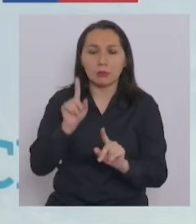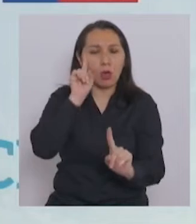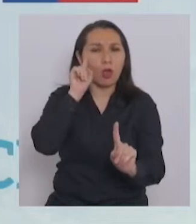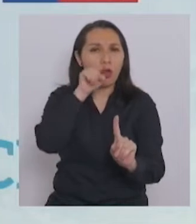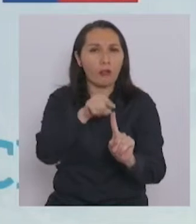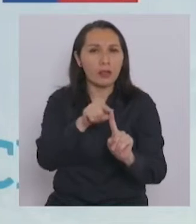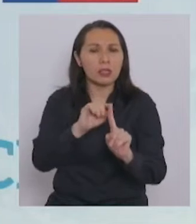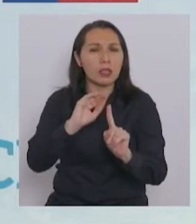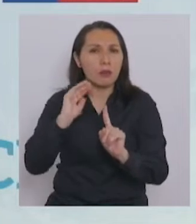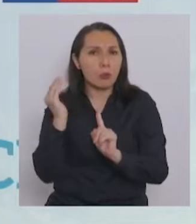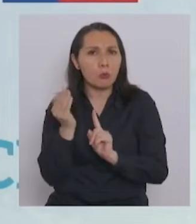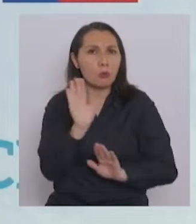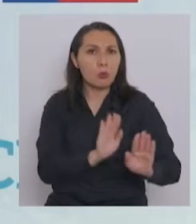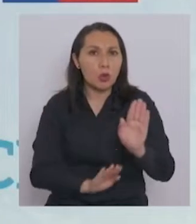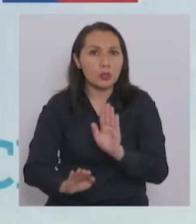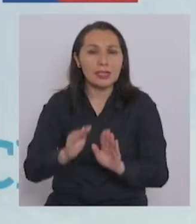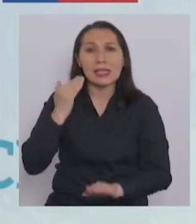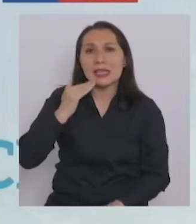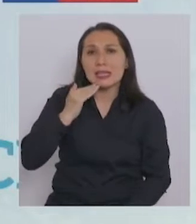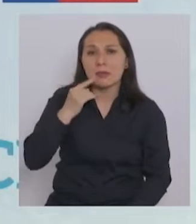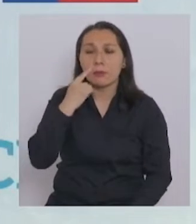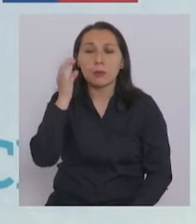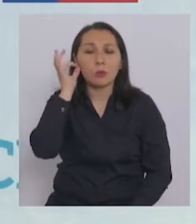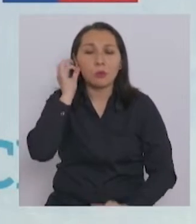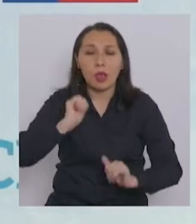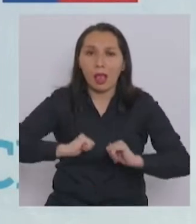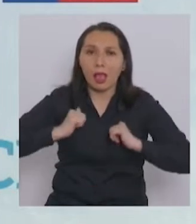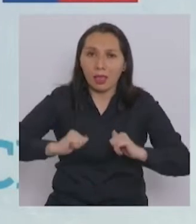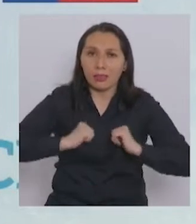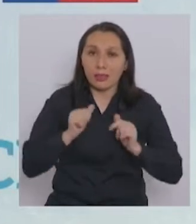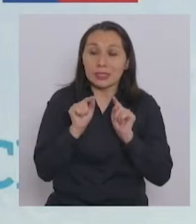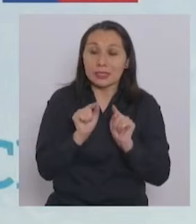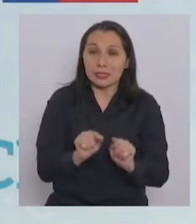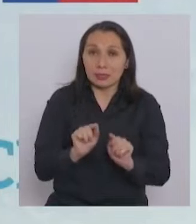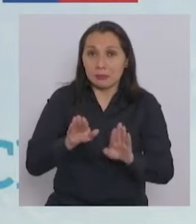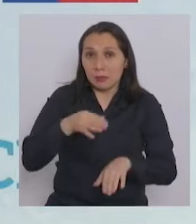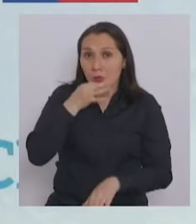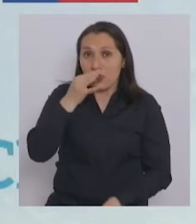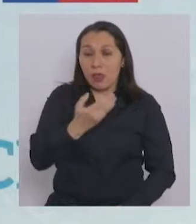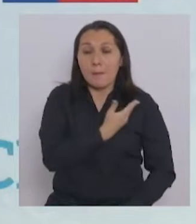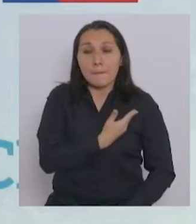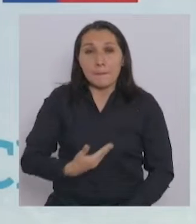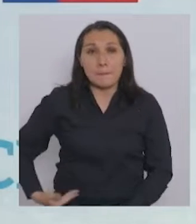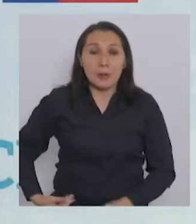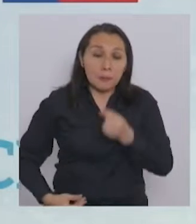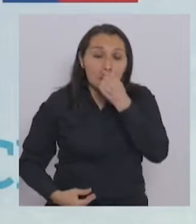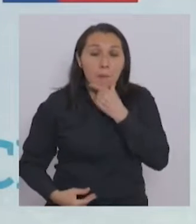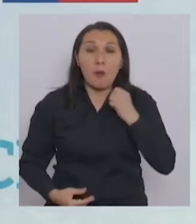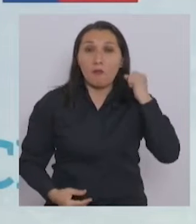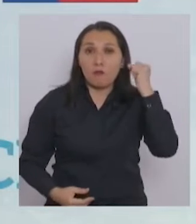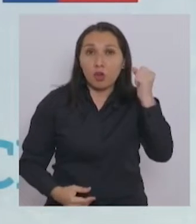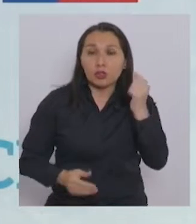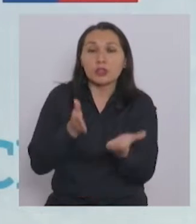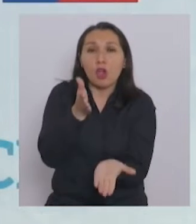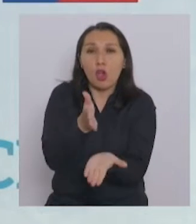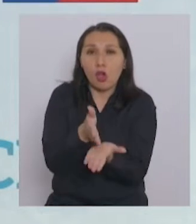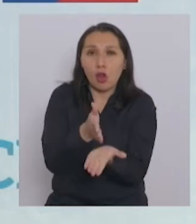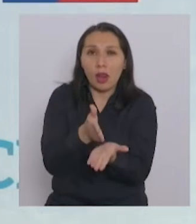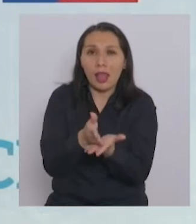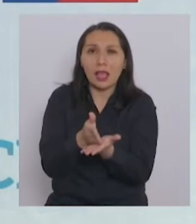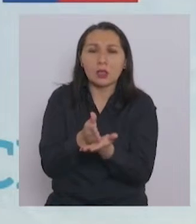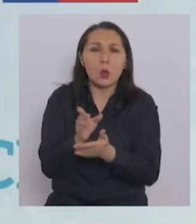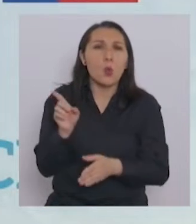de proteger a niñas, niños y adolescentes y que, como dijo el presidente Gabriel Boric, las escuelas sean